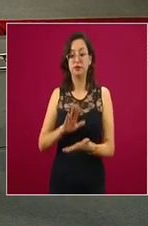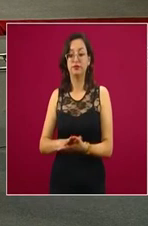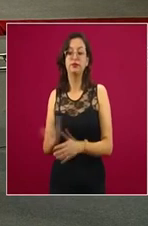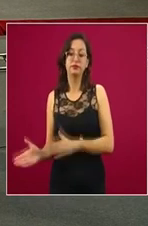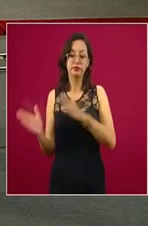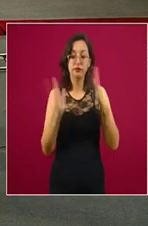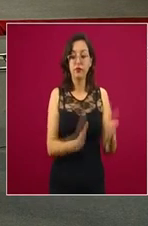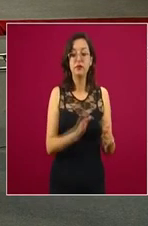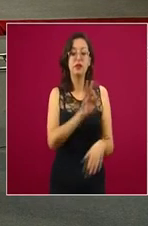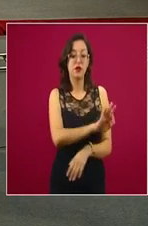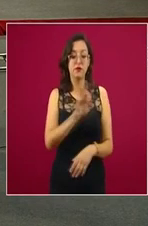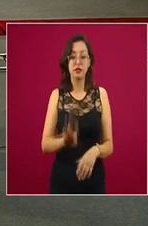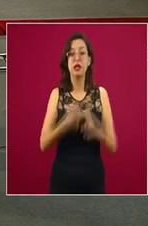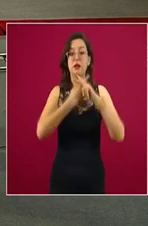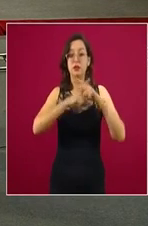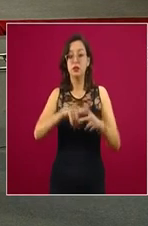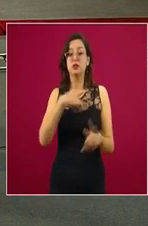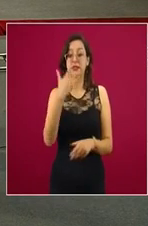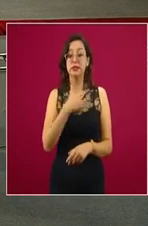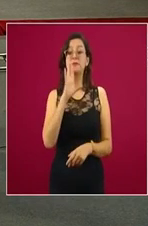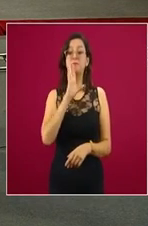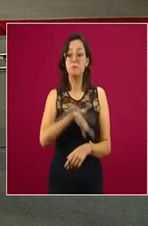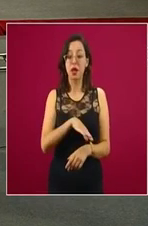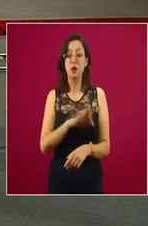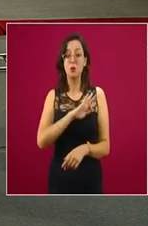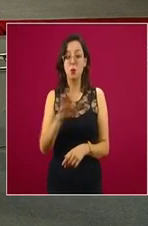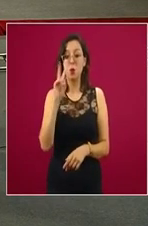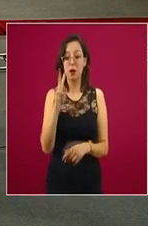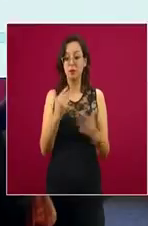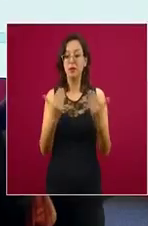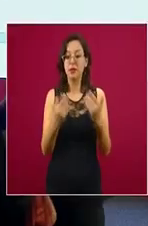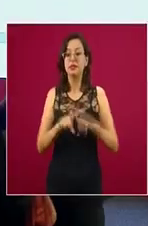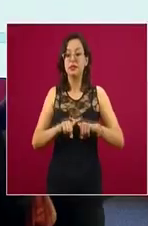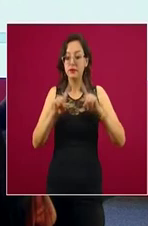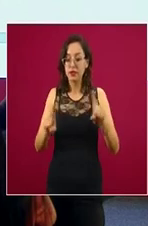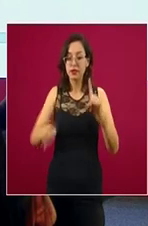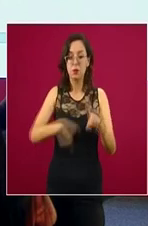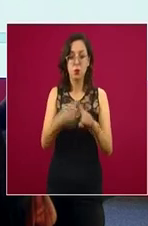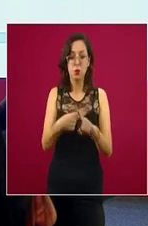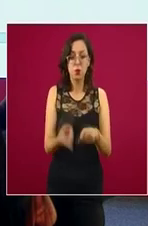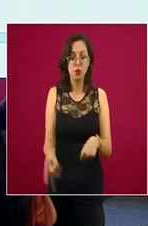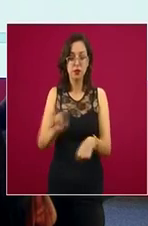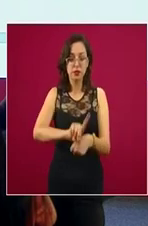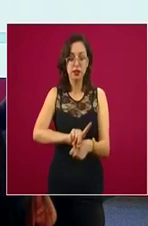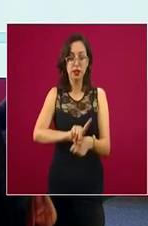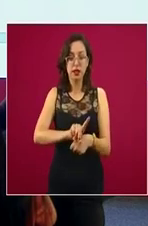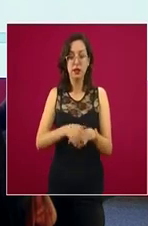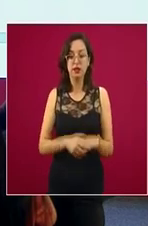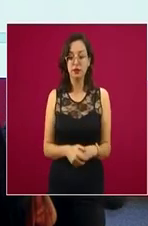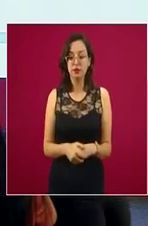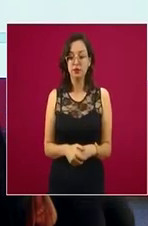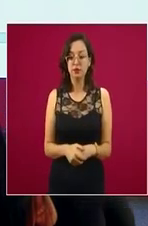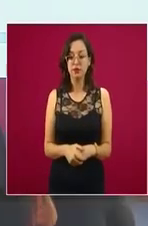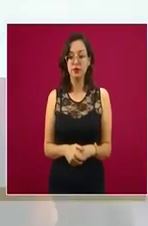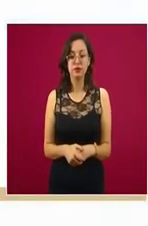por fecha de inicio de los síntomas y por eso se ven diferencias en el patrón de ocurrencia por día, y la